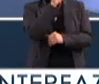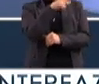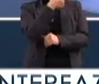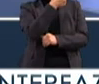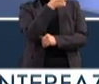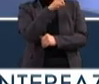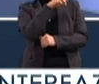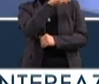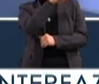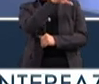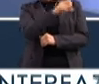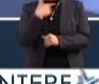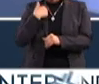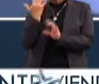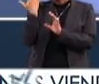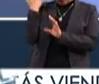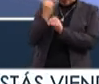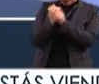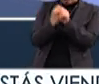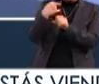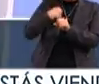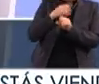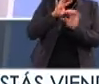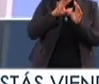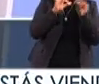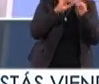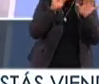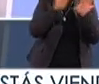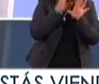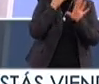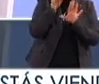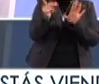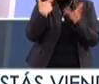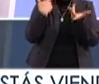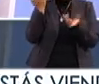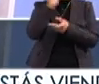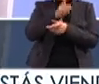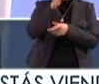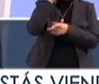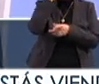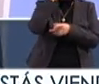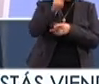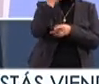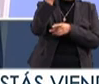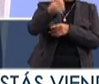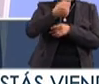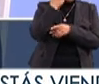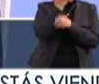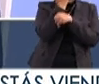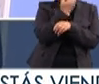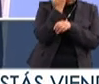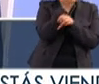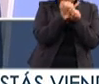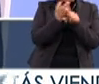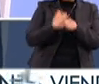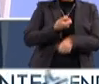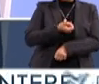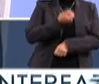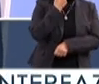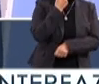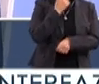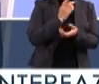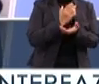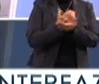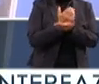de hecho yo en el reportaje cuento como fui como decimos conejillo de indias de uno de estos estudios en los que tú tomas